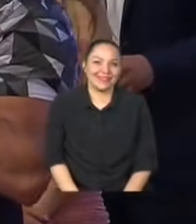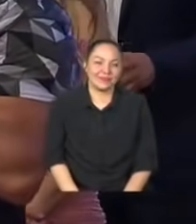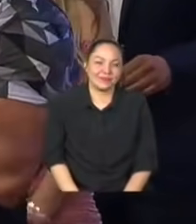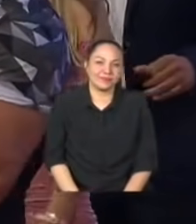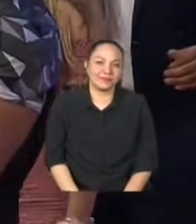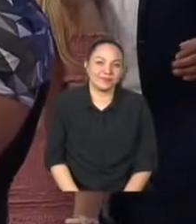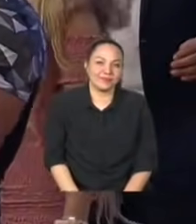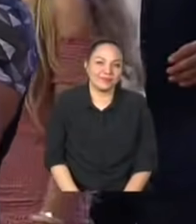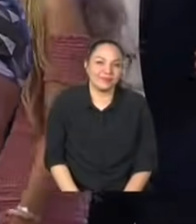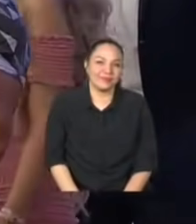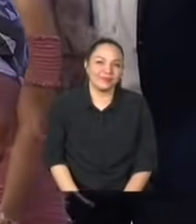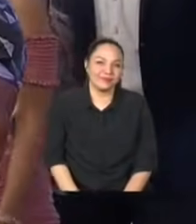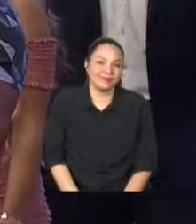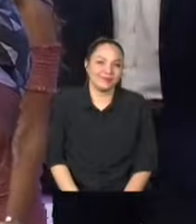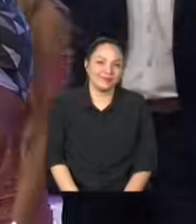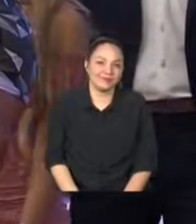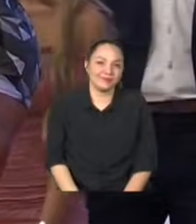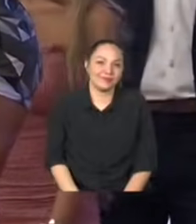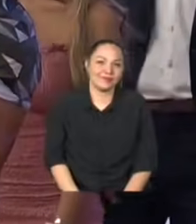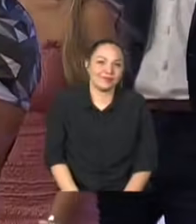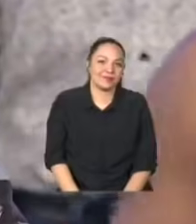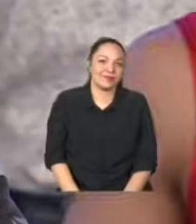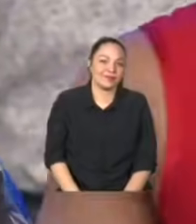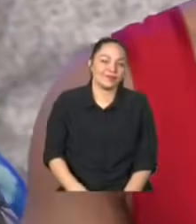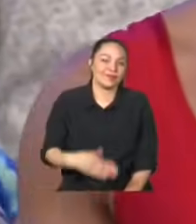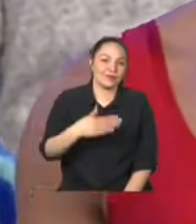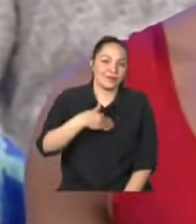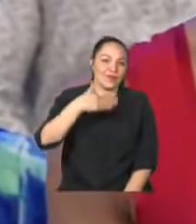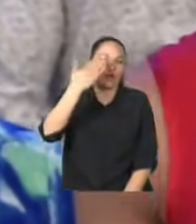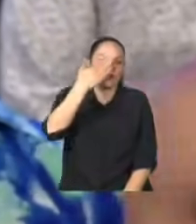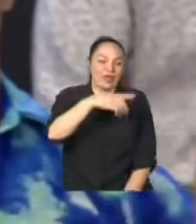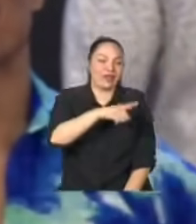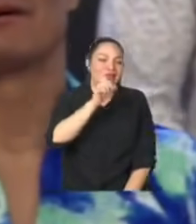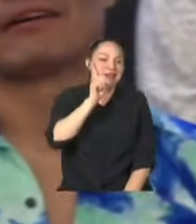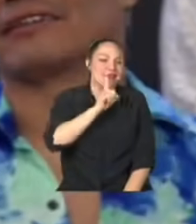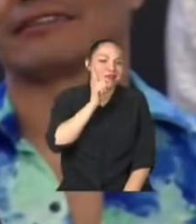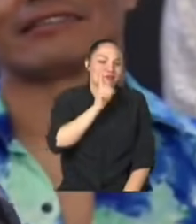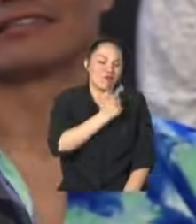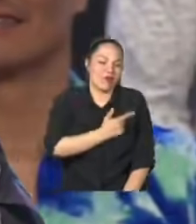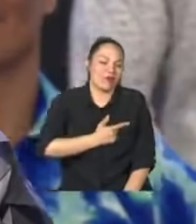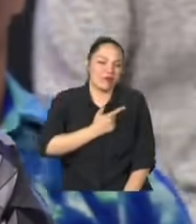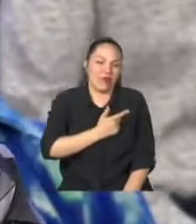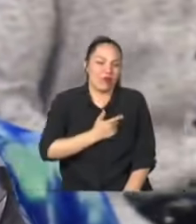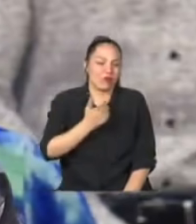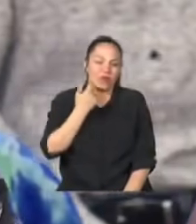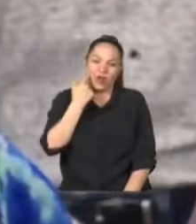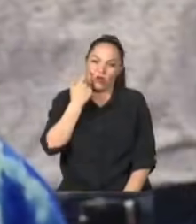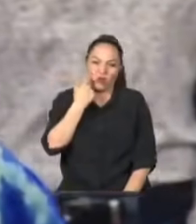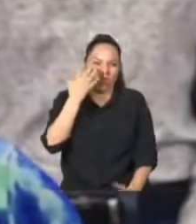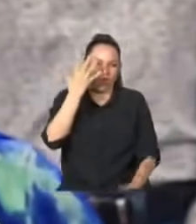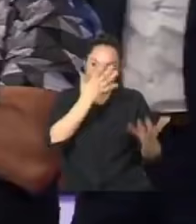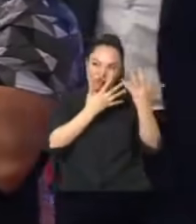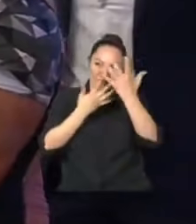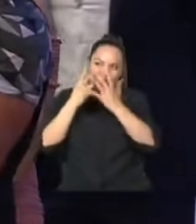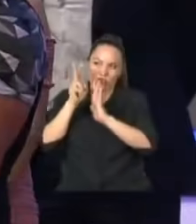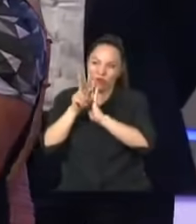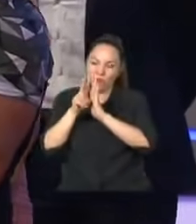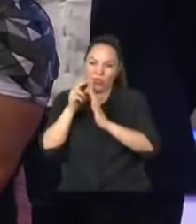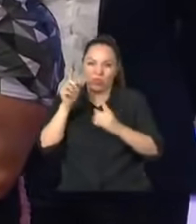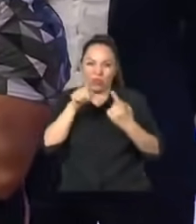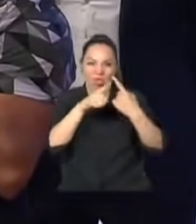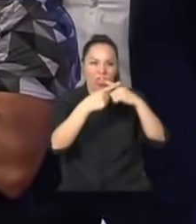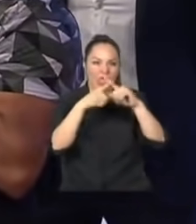públicamente también. Heterosexual. Hay muchas mujeres que, por decir, a veces se malinterpretan las cosas y hay mujeres que... Por eso,